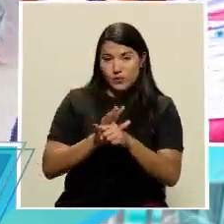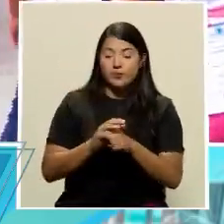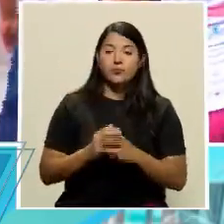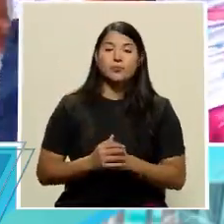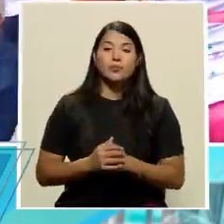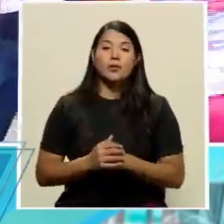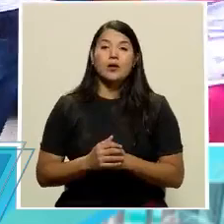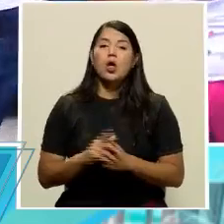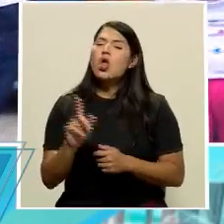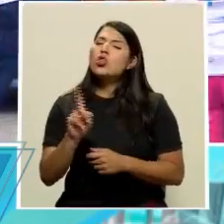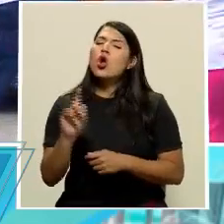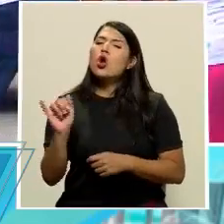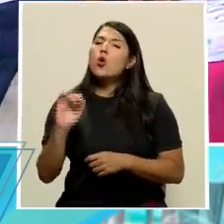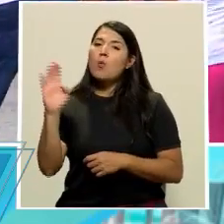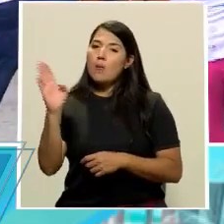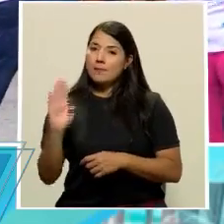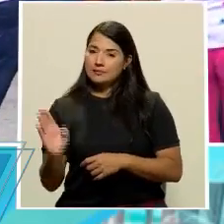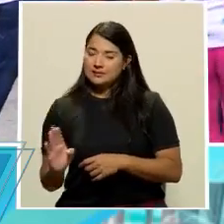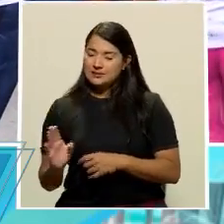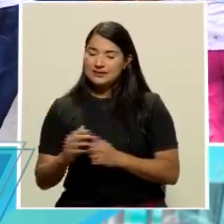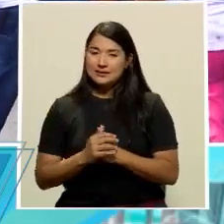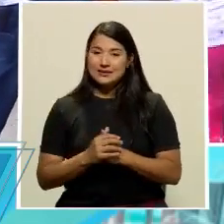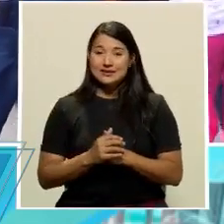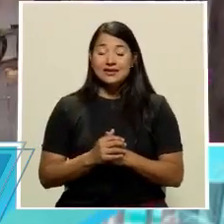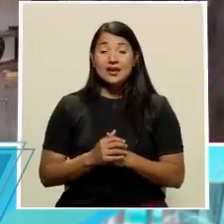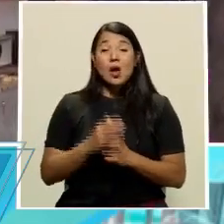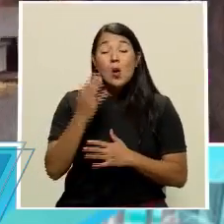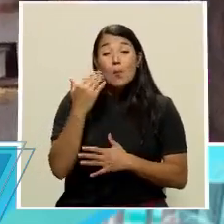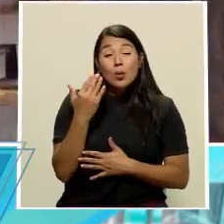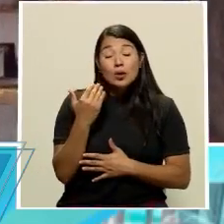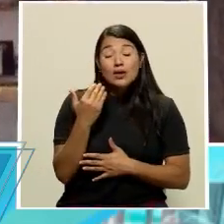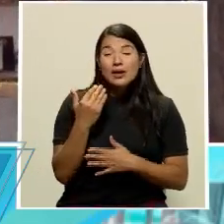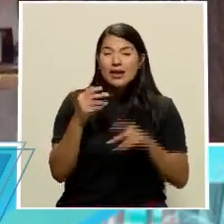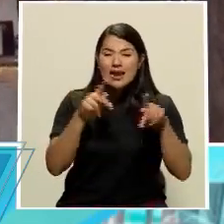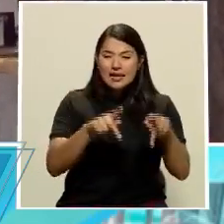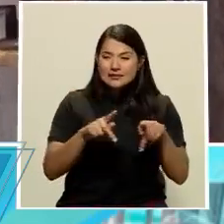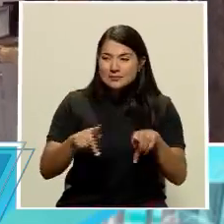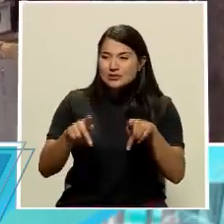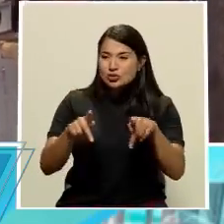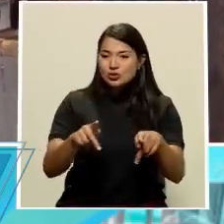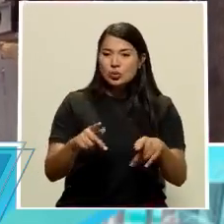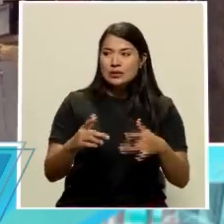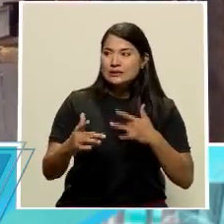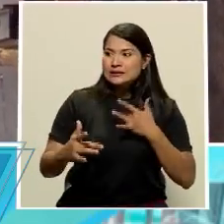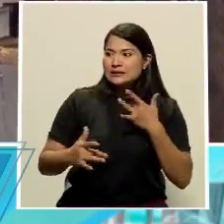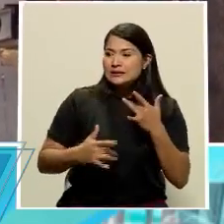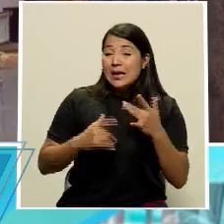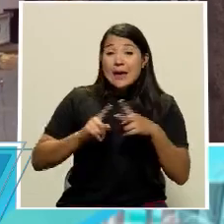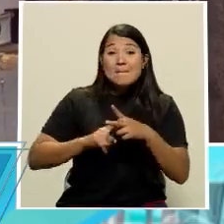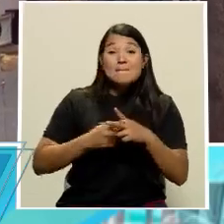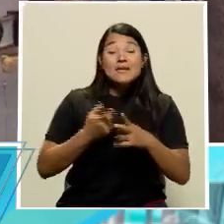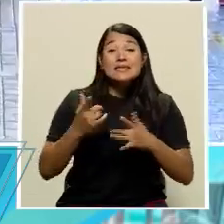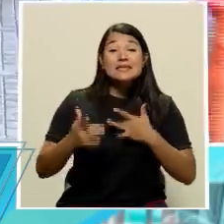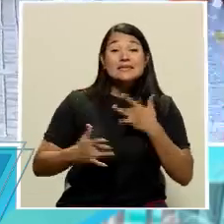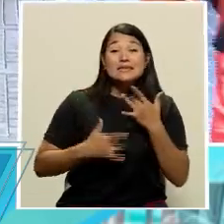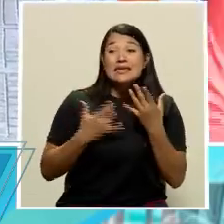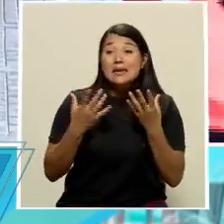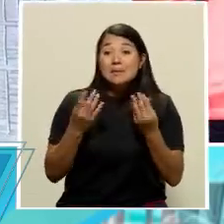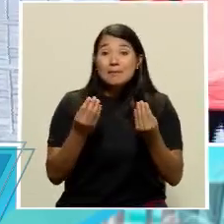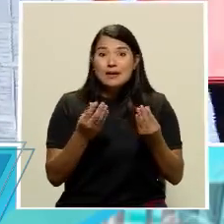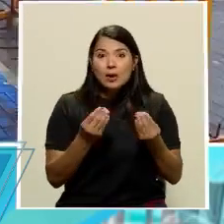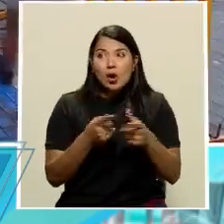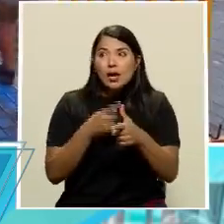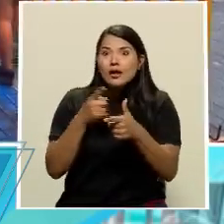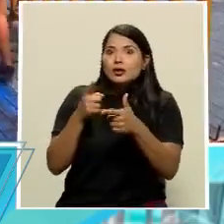Brasil. Ese crecimiento se da precisamente por una sensación de miedo de la población que recurre al